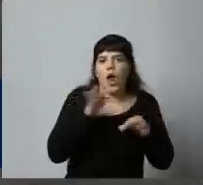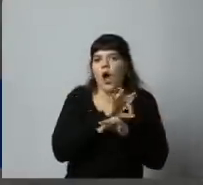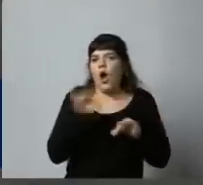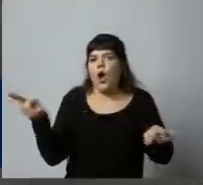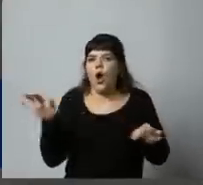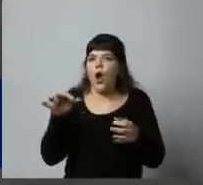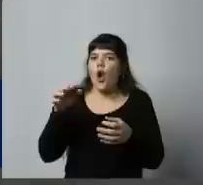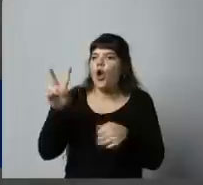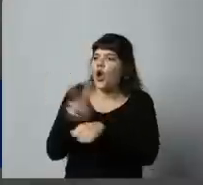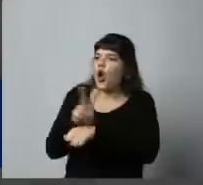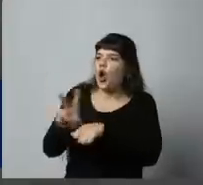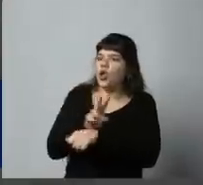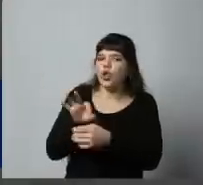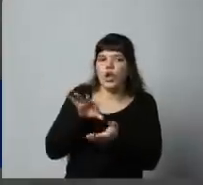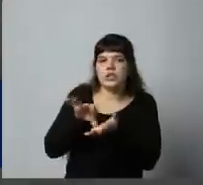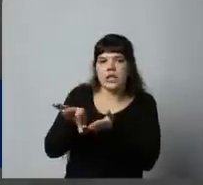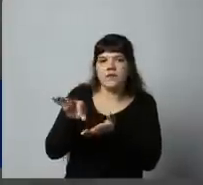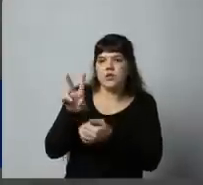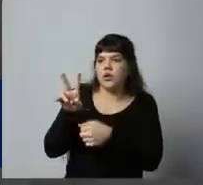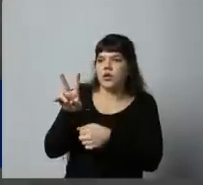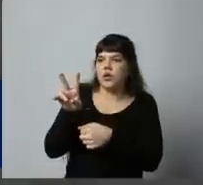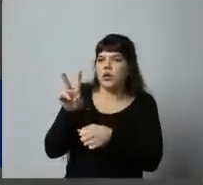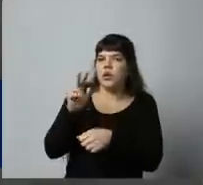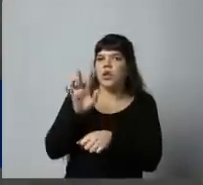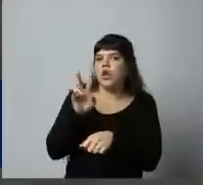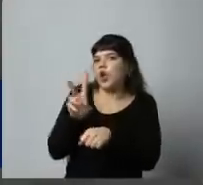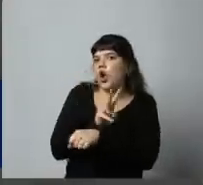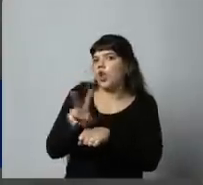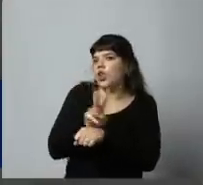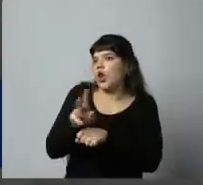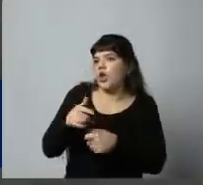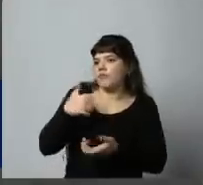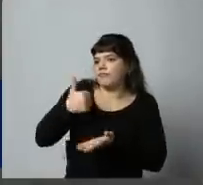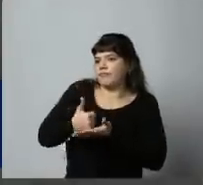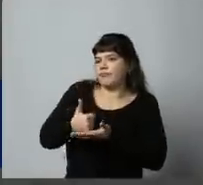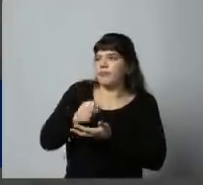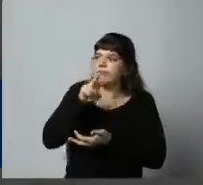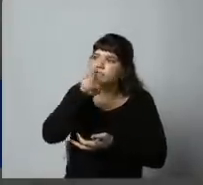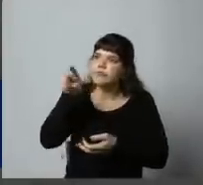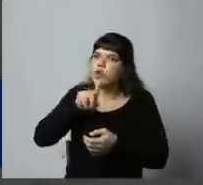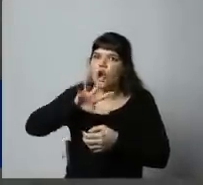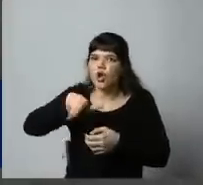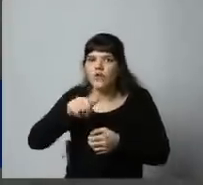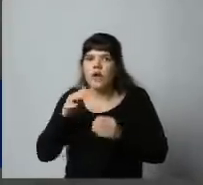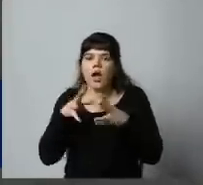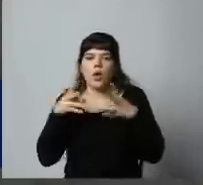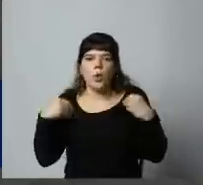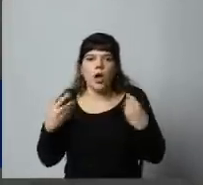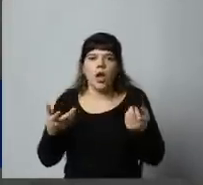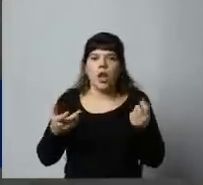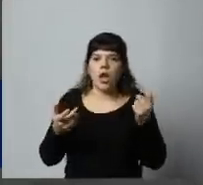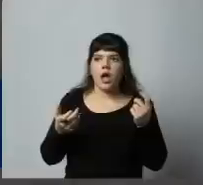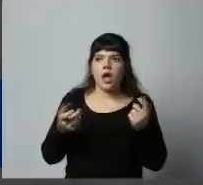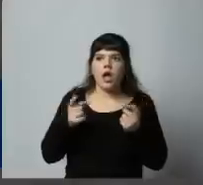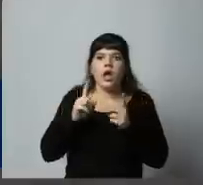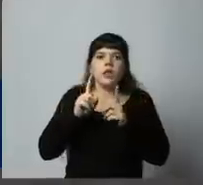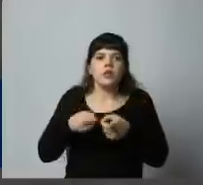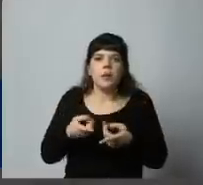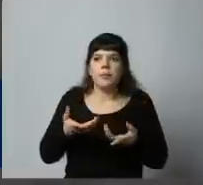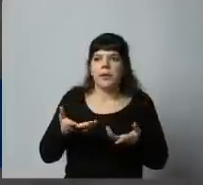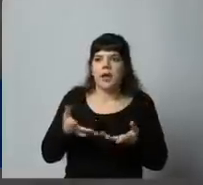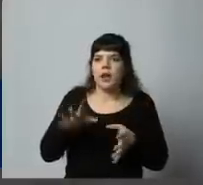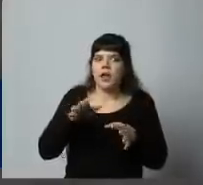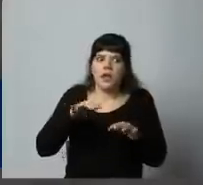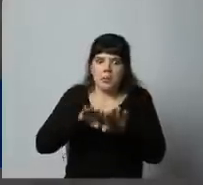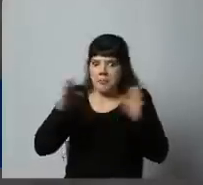de vigilancia el servicio 222 o la la vigilancia privada el mobiliario